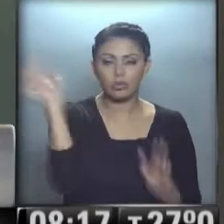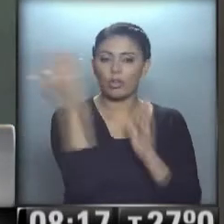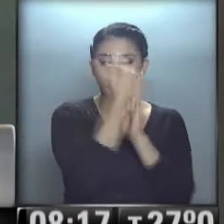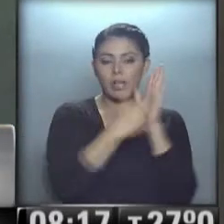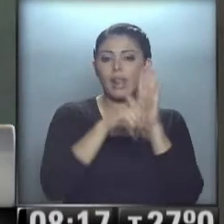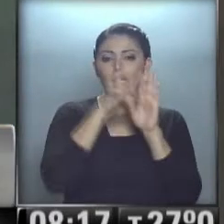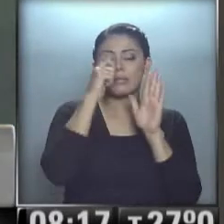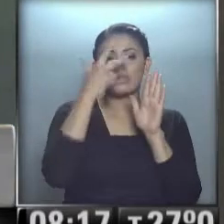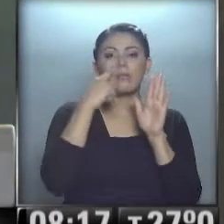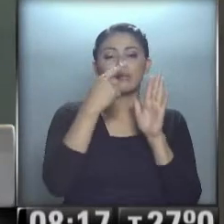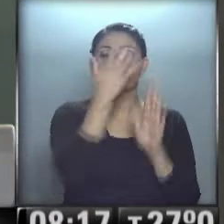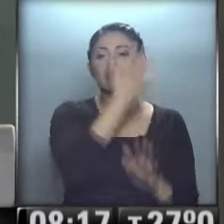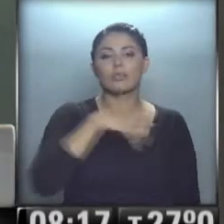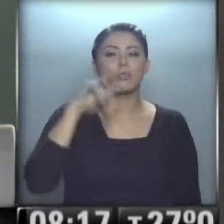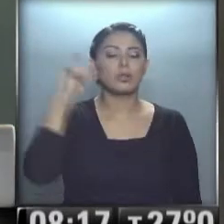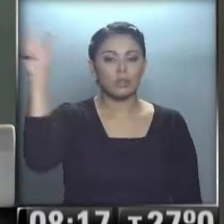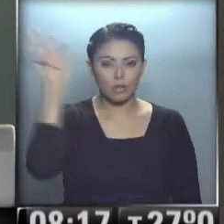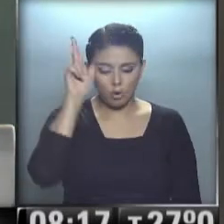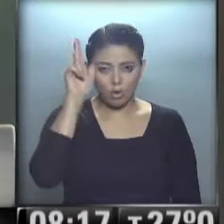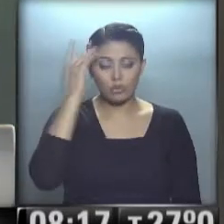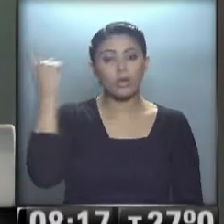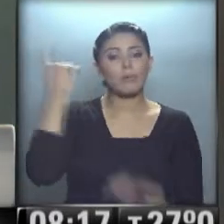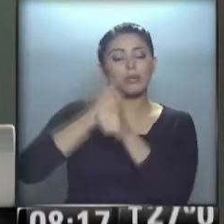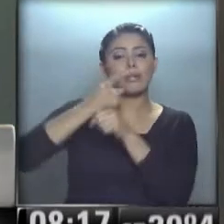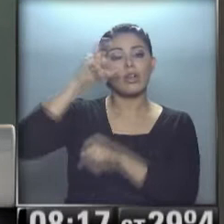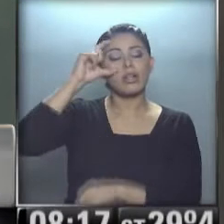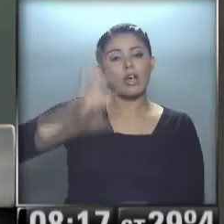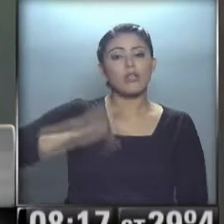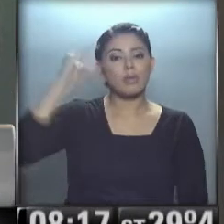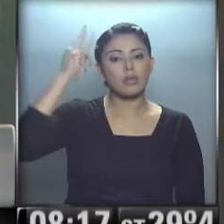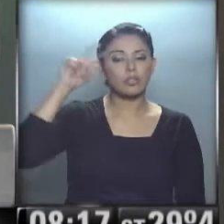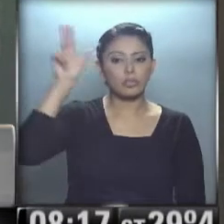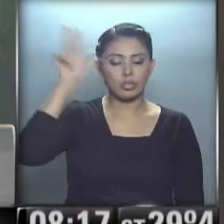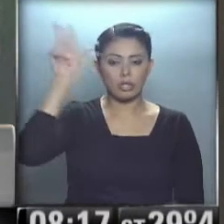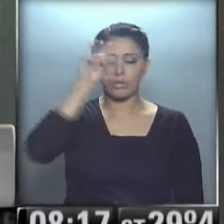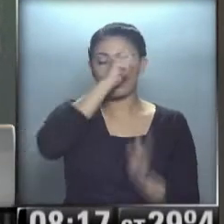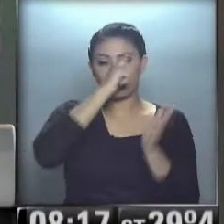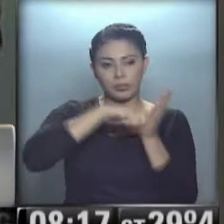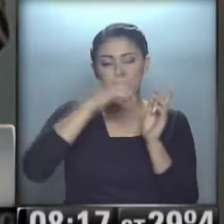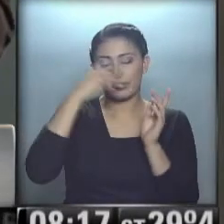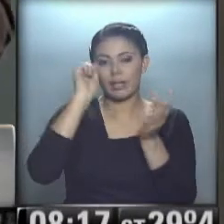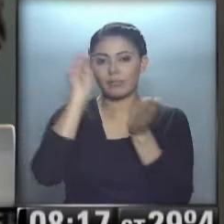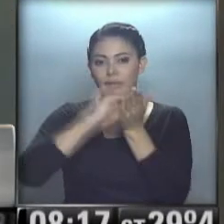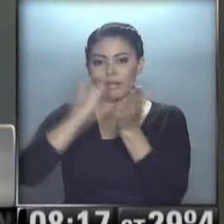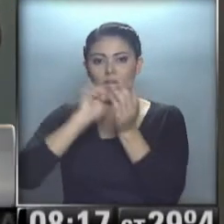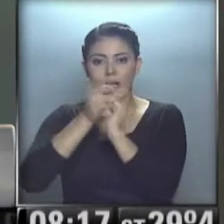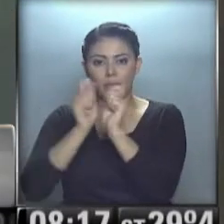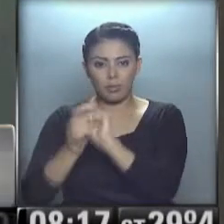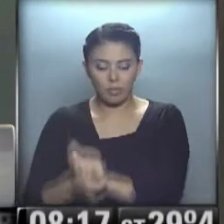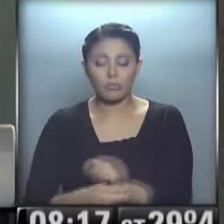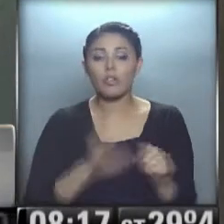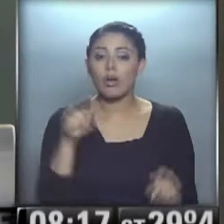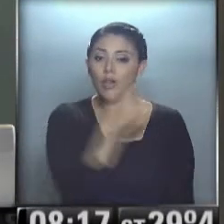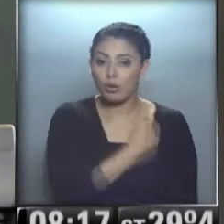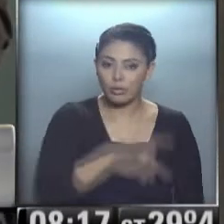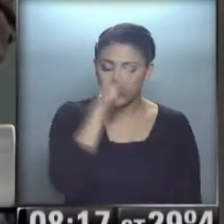la Ley 23.548, vigente desde el 1 de enero de 1988 con sus respectivas modificatorias, el Estado